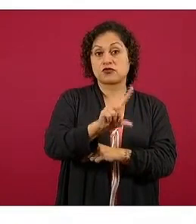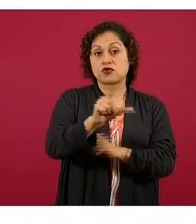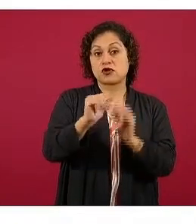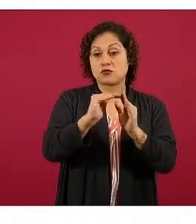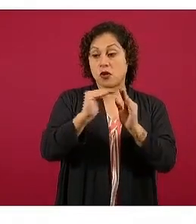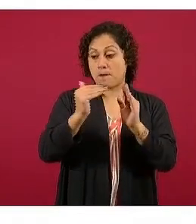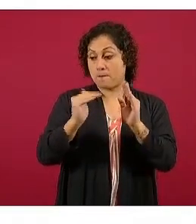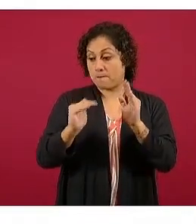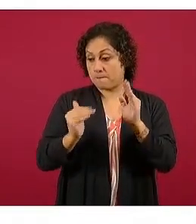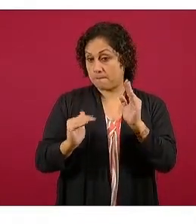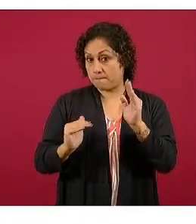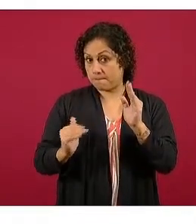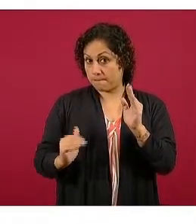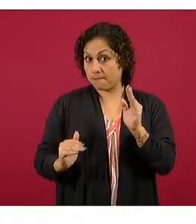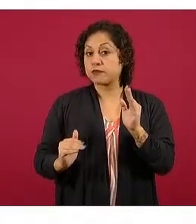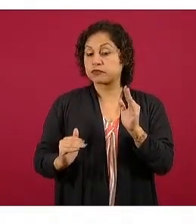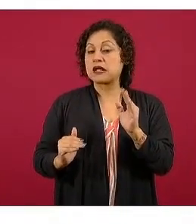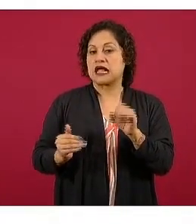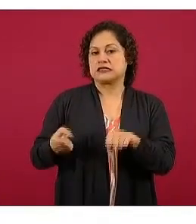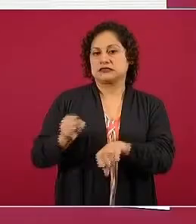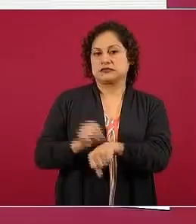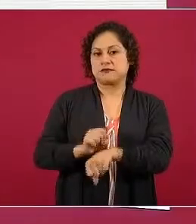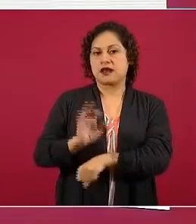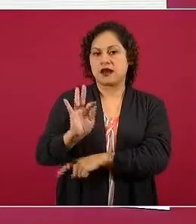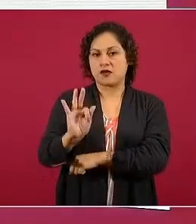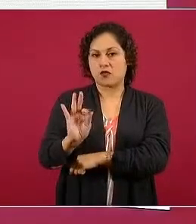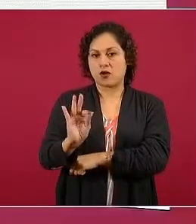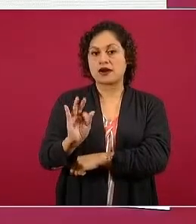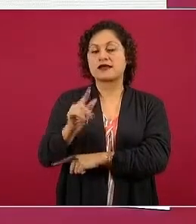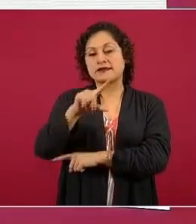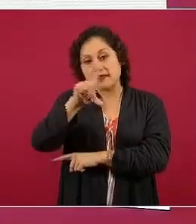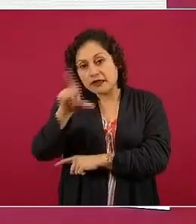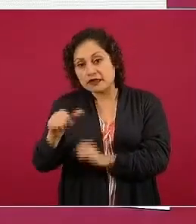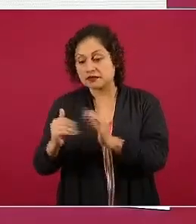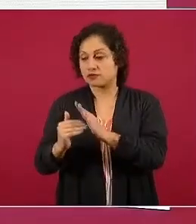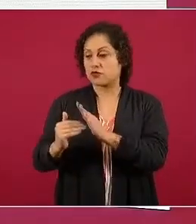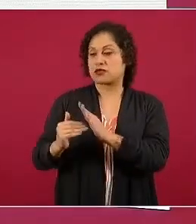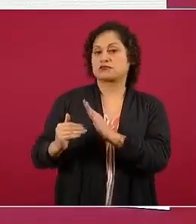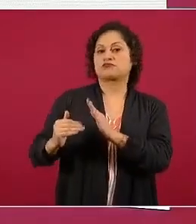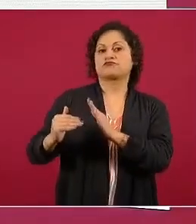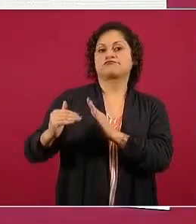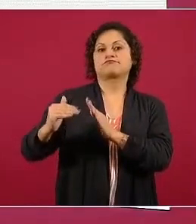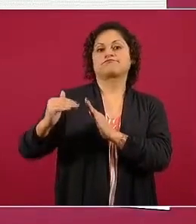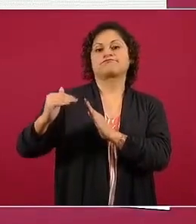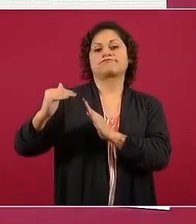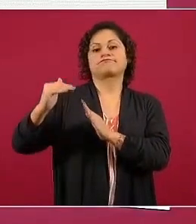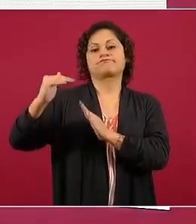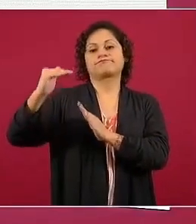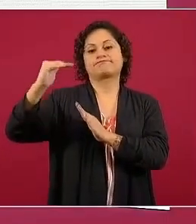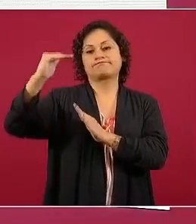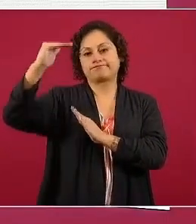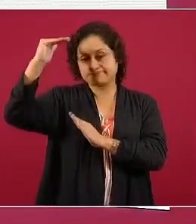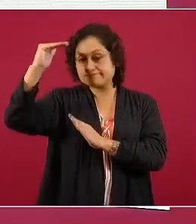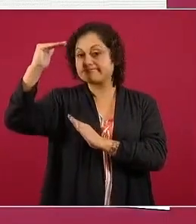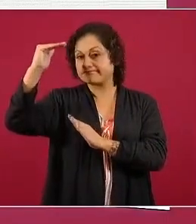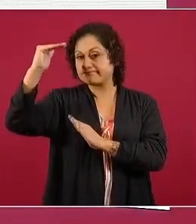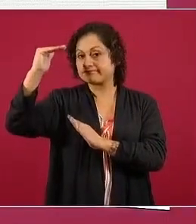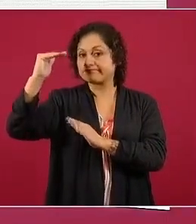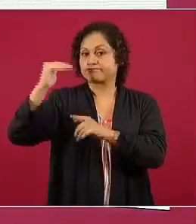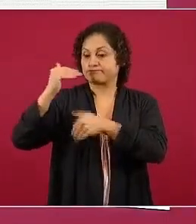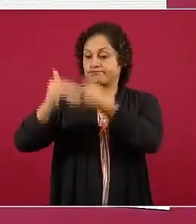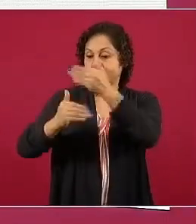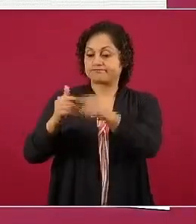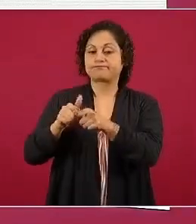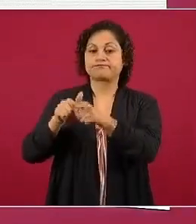hasta un punto mínimo en la semana 40. De la semana 40 prácticamente ha tenido un ascenso continuo hasta